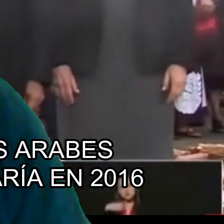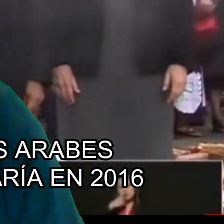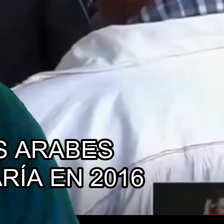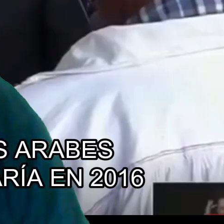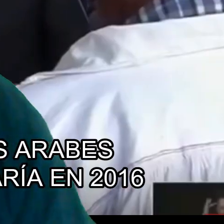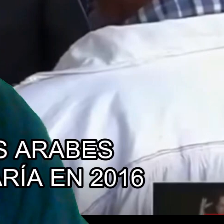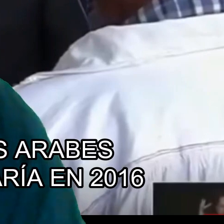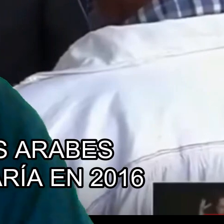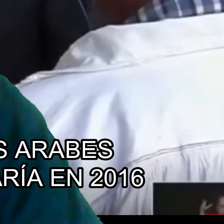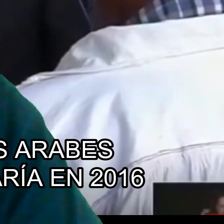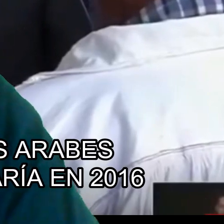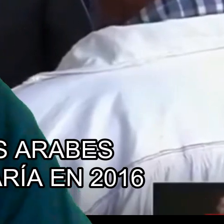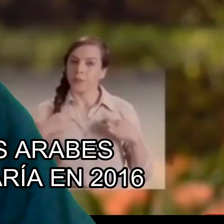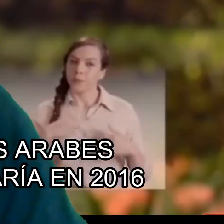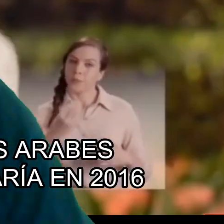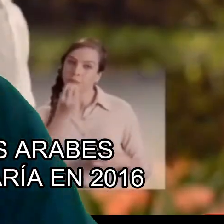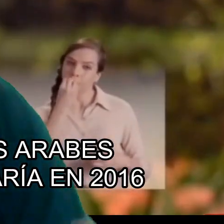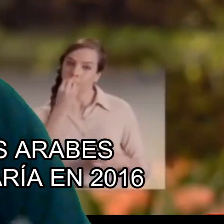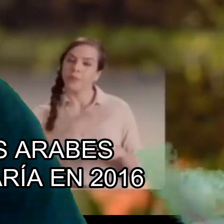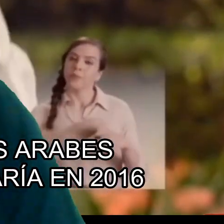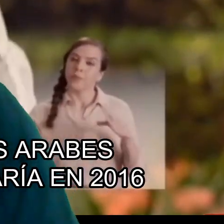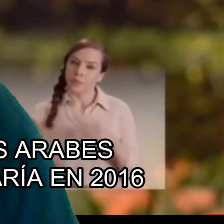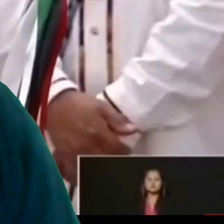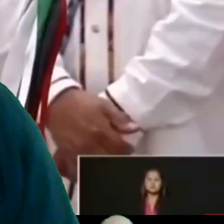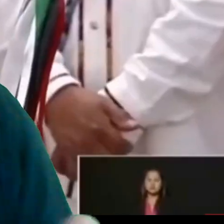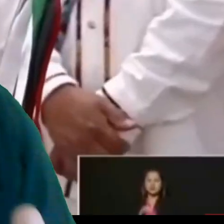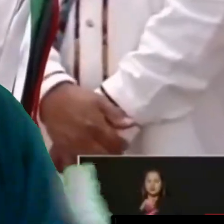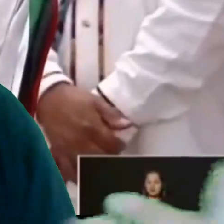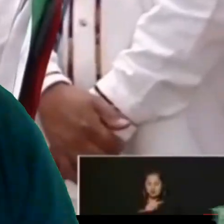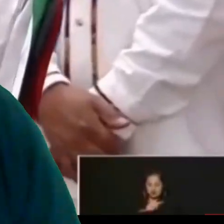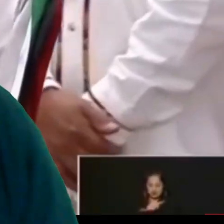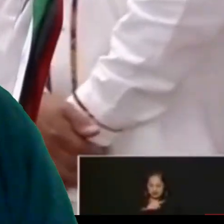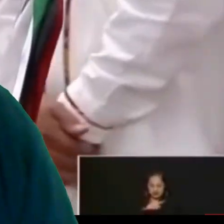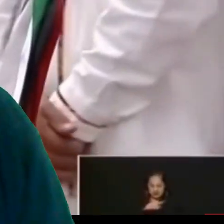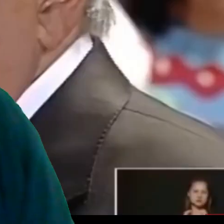no sería algo viable. Gracias a Dios, porque